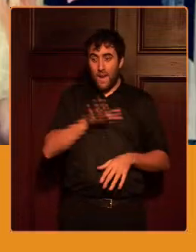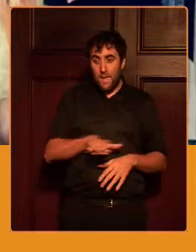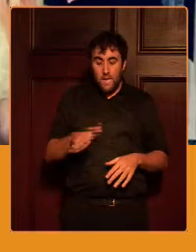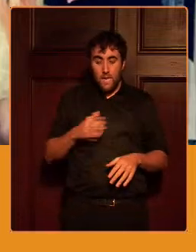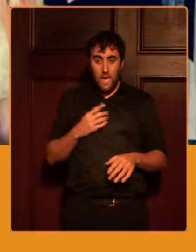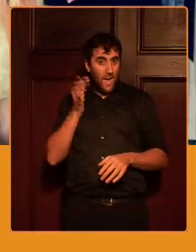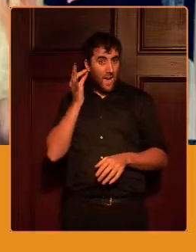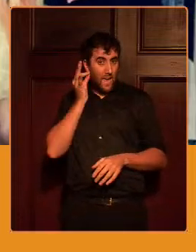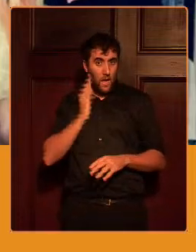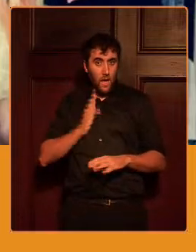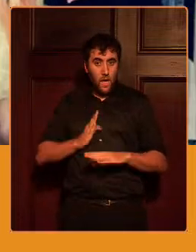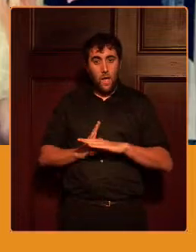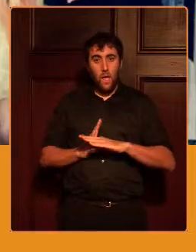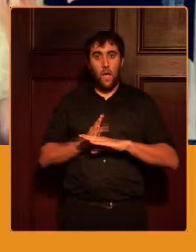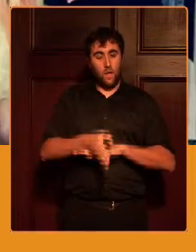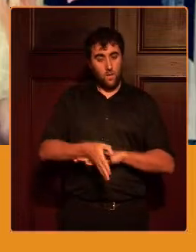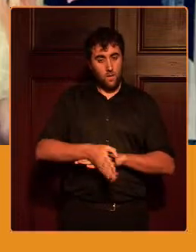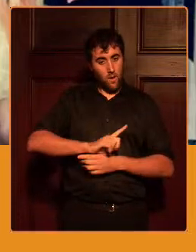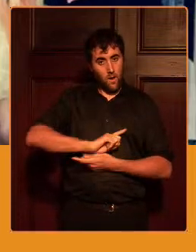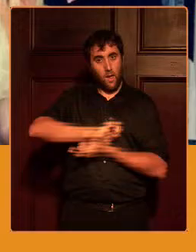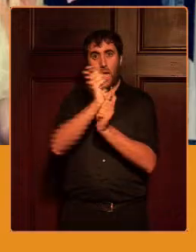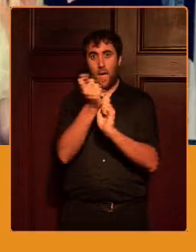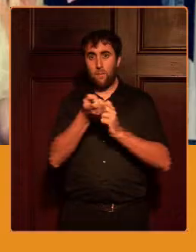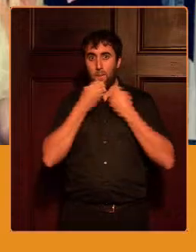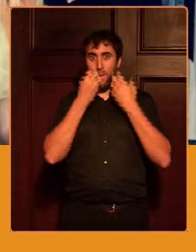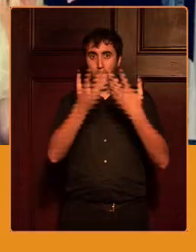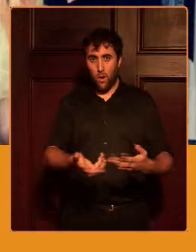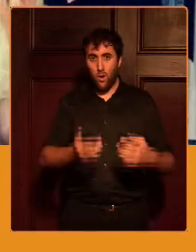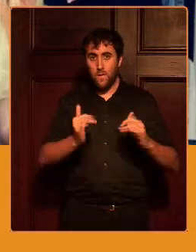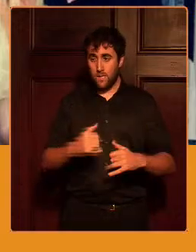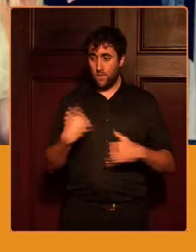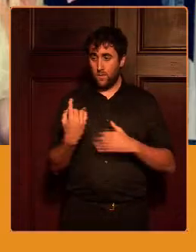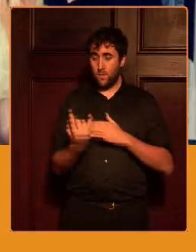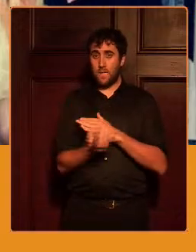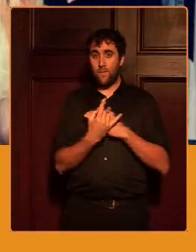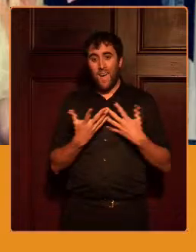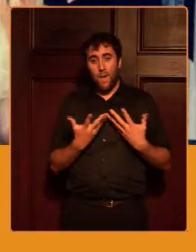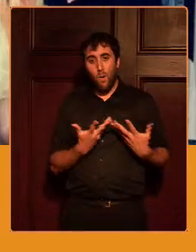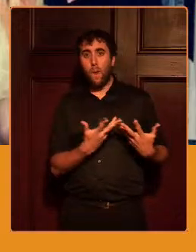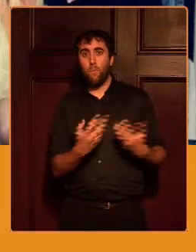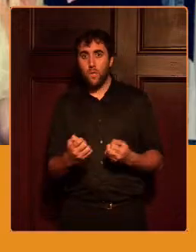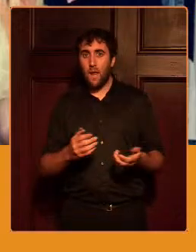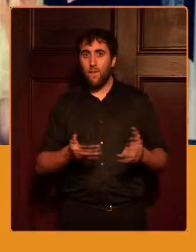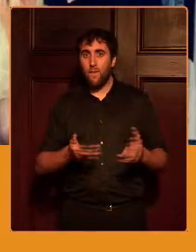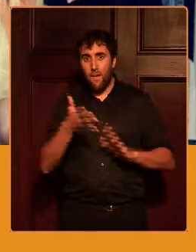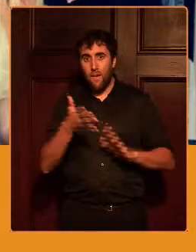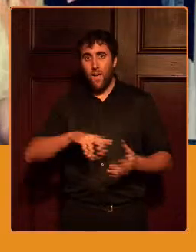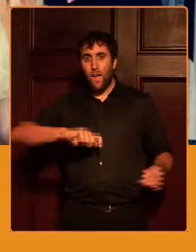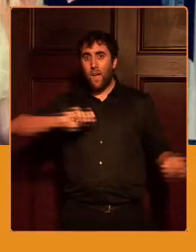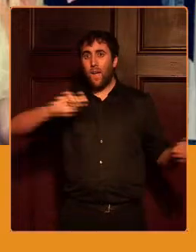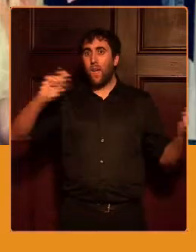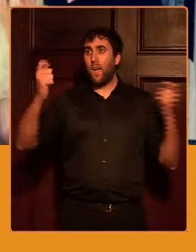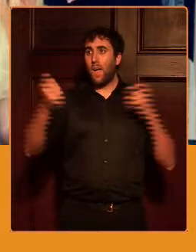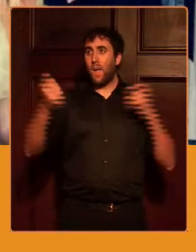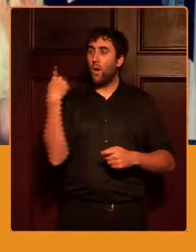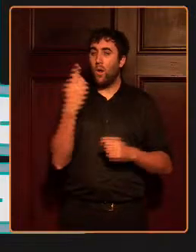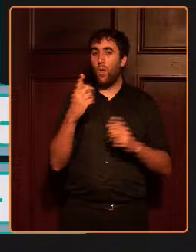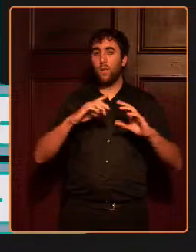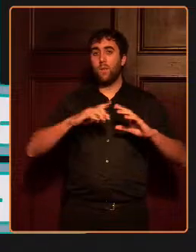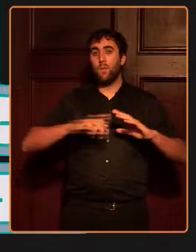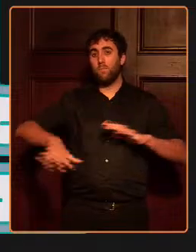solo cambia su historia, cambia la sociedad. Desde Ceibal queremos ser parte de ese cambio que construya esa sociedad más equitativa.